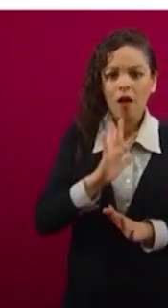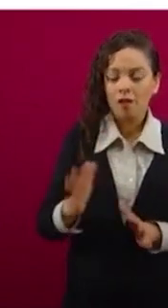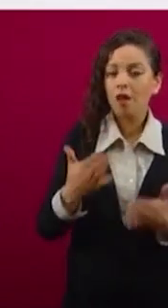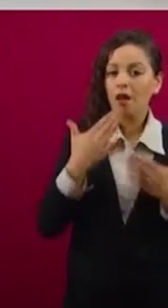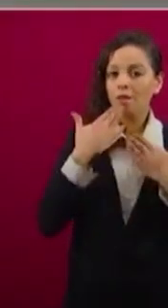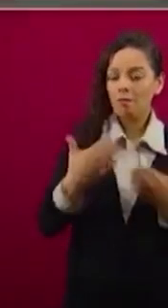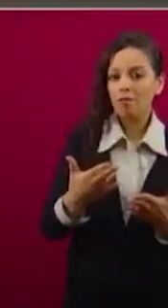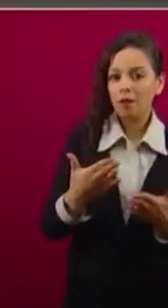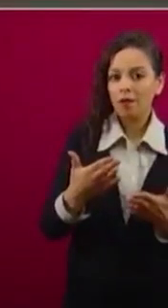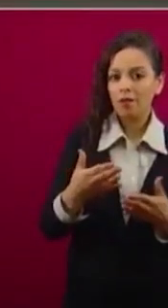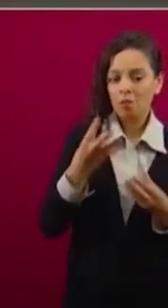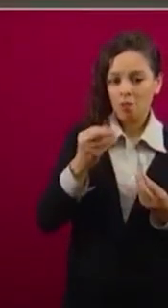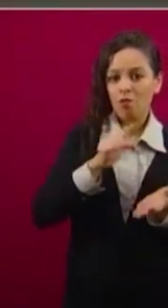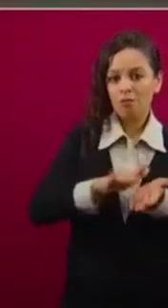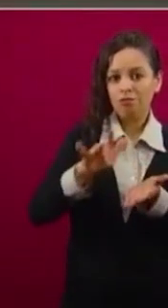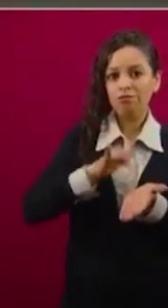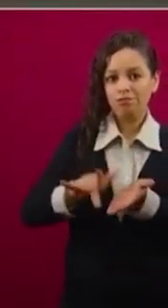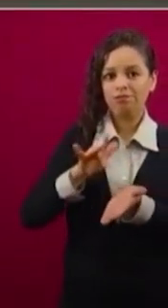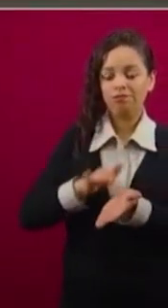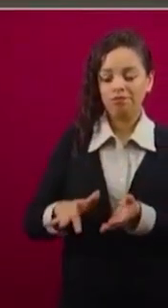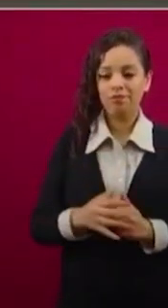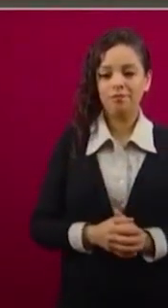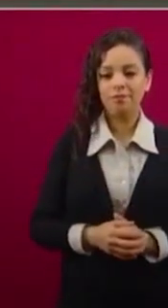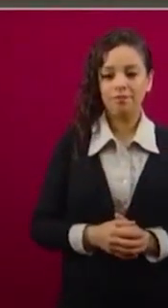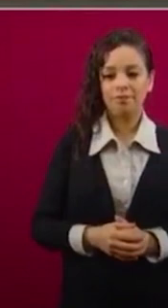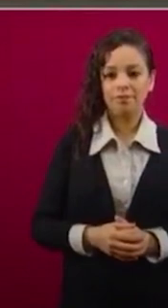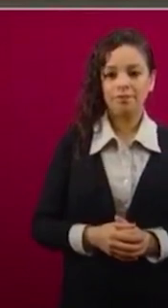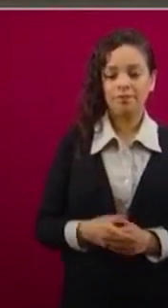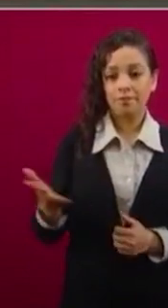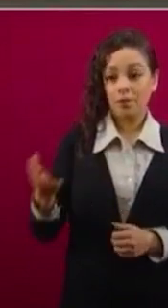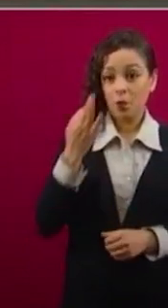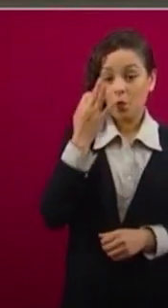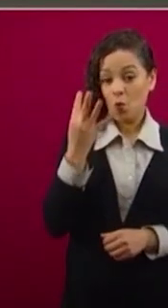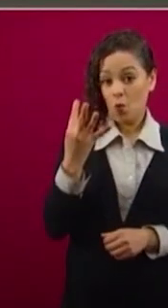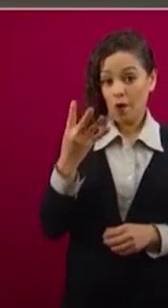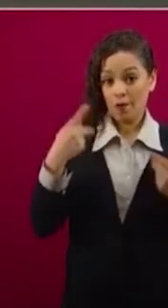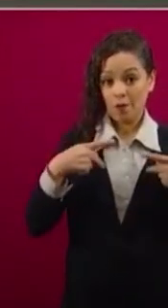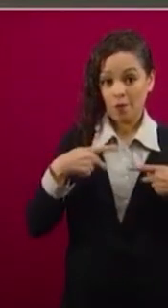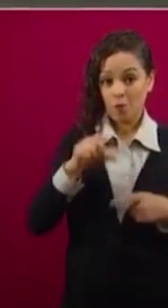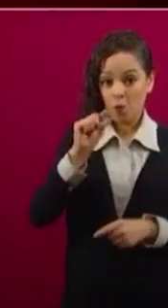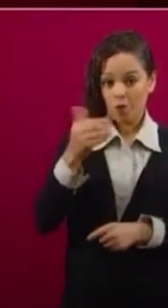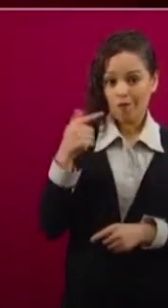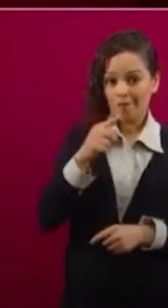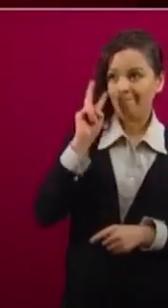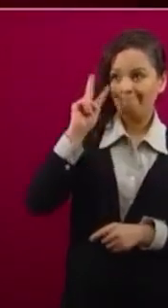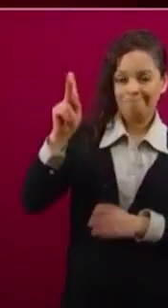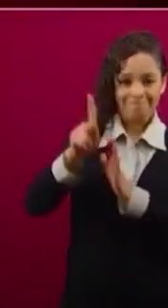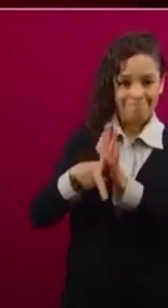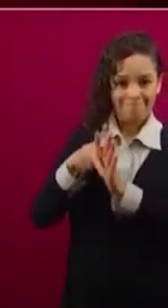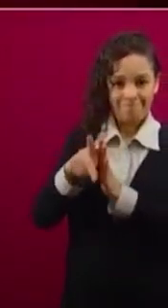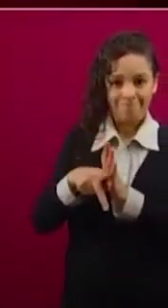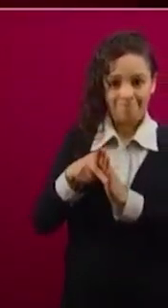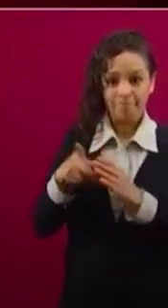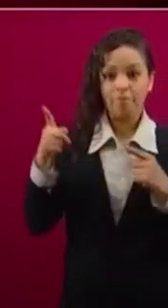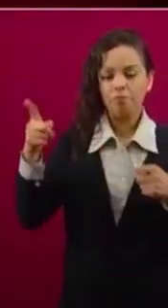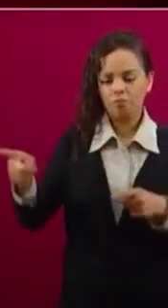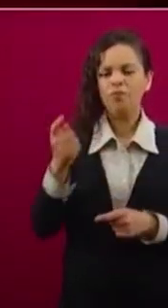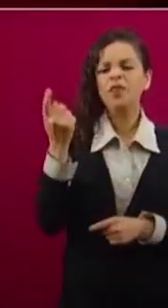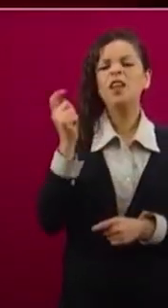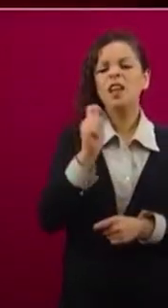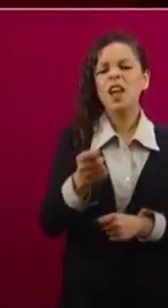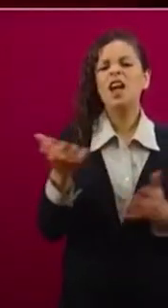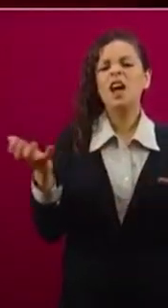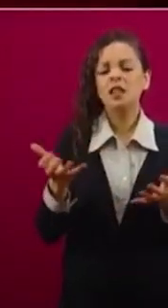las tres personas y las cuatro personas los cuatro empresarios que ustedes acaban de ver lo que hicieron fue ingresar a la página del